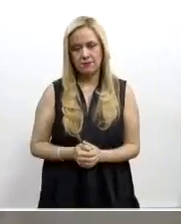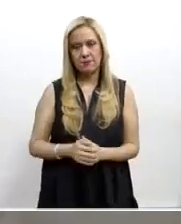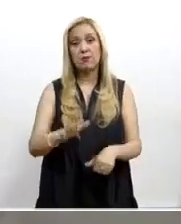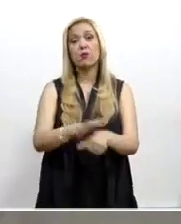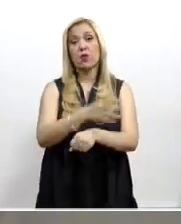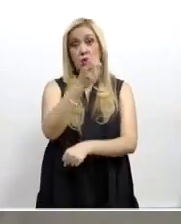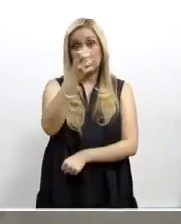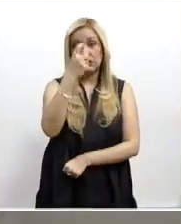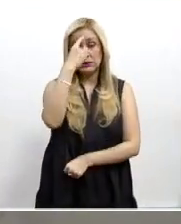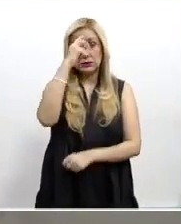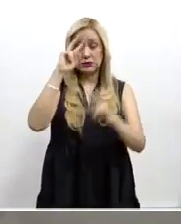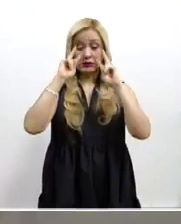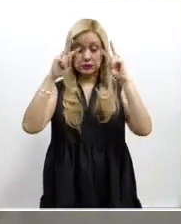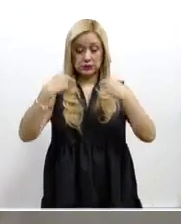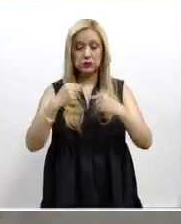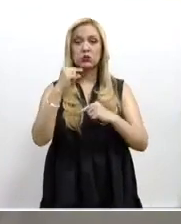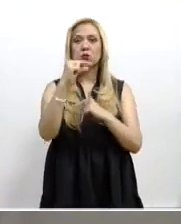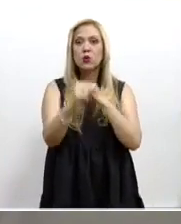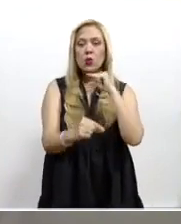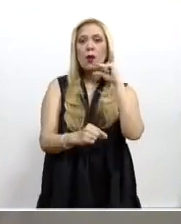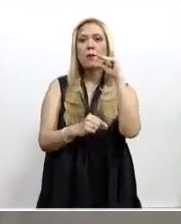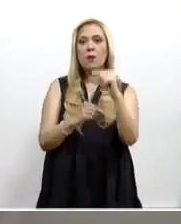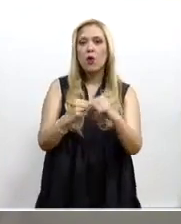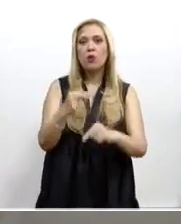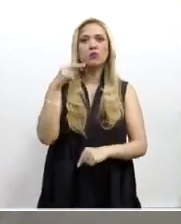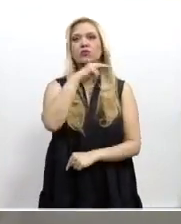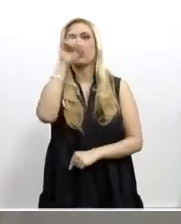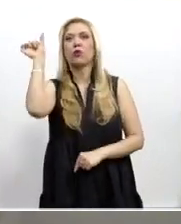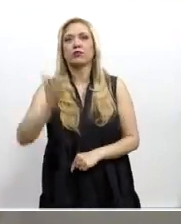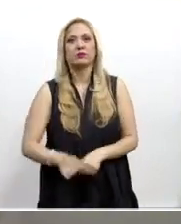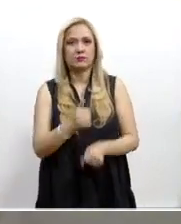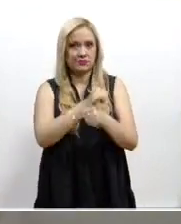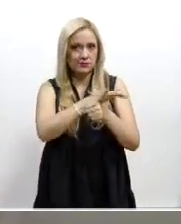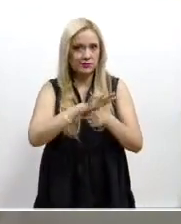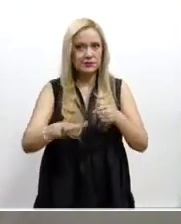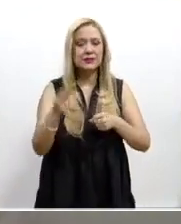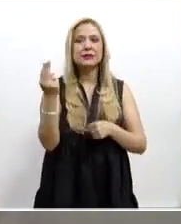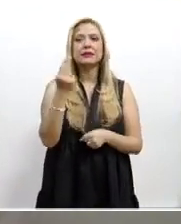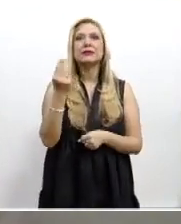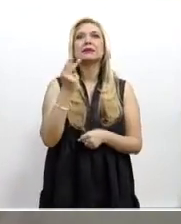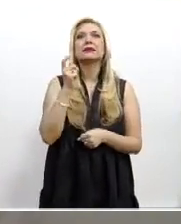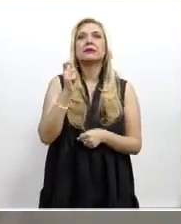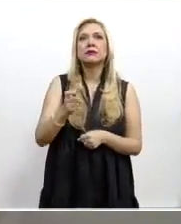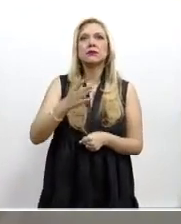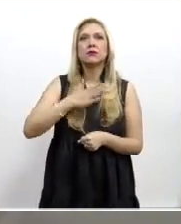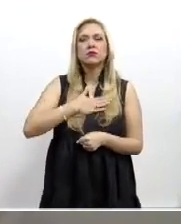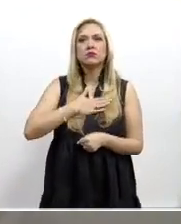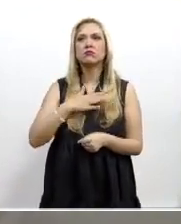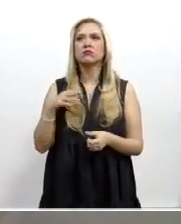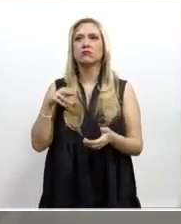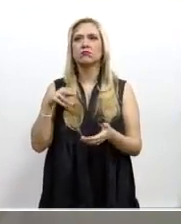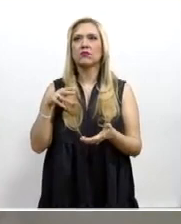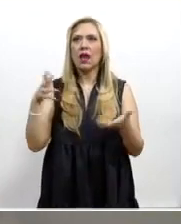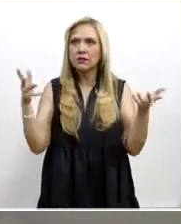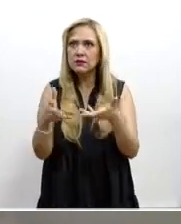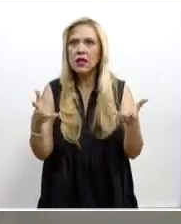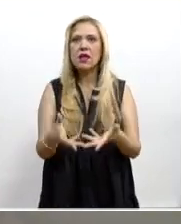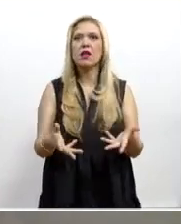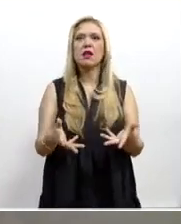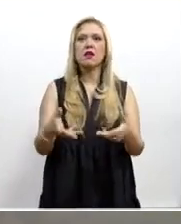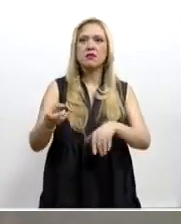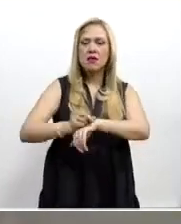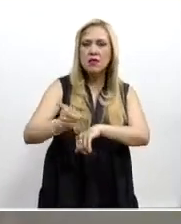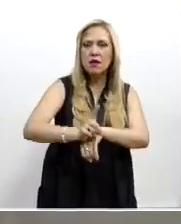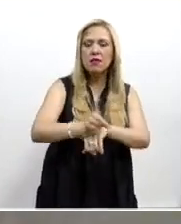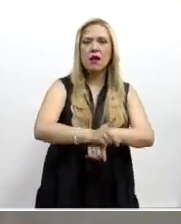consciente de que es un proceso, como se ha apuntado, y que en ese proceso exige un protagonismo activo, continuado, puesto que no es fácil y a